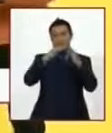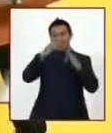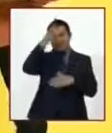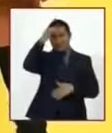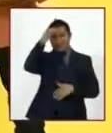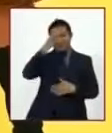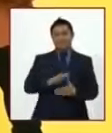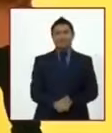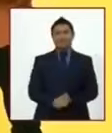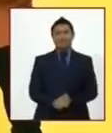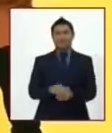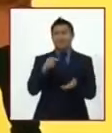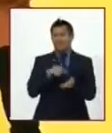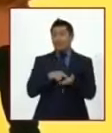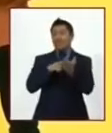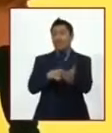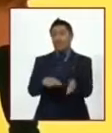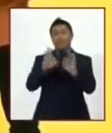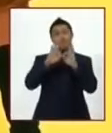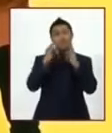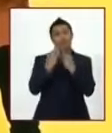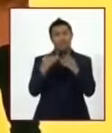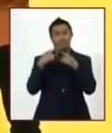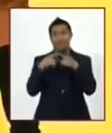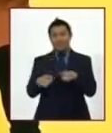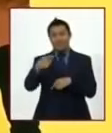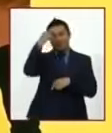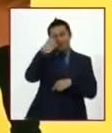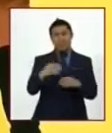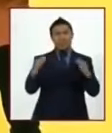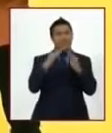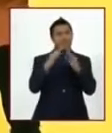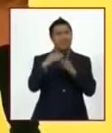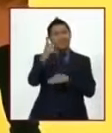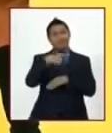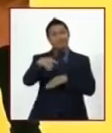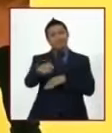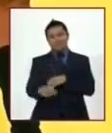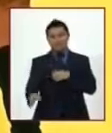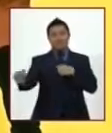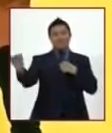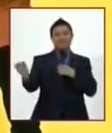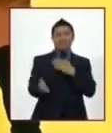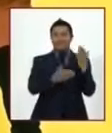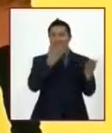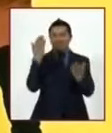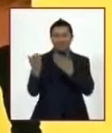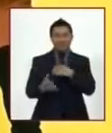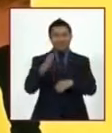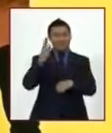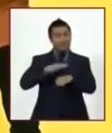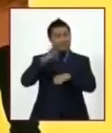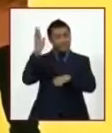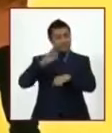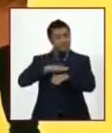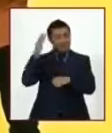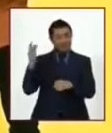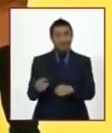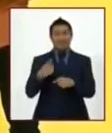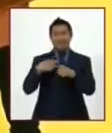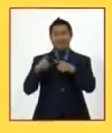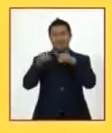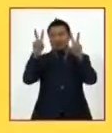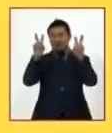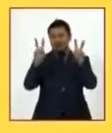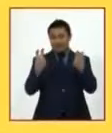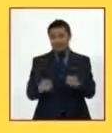Casa. Una propuesta diferente para que desde su casa ustedes puedan acercarse a los contenidos de las asignaturas y áreas de segundo